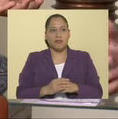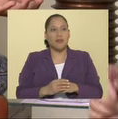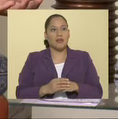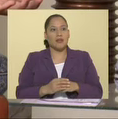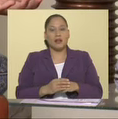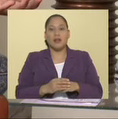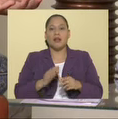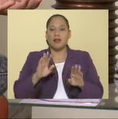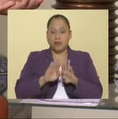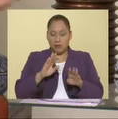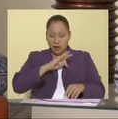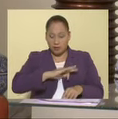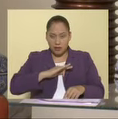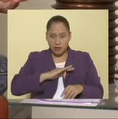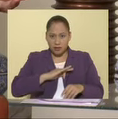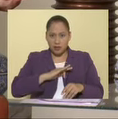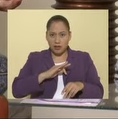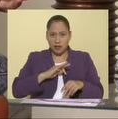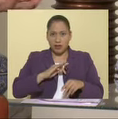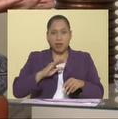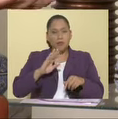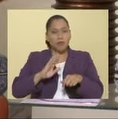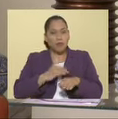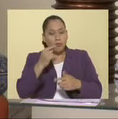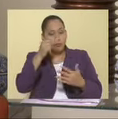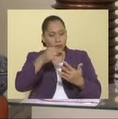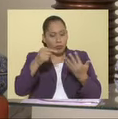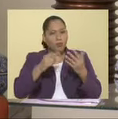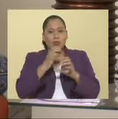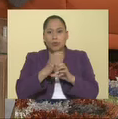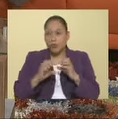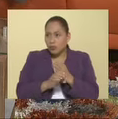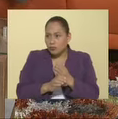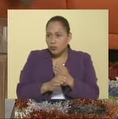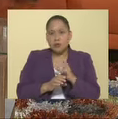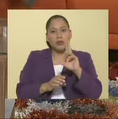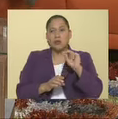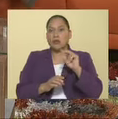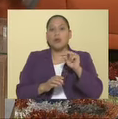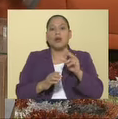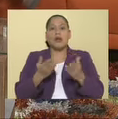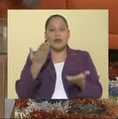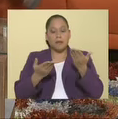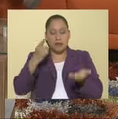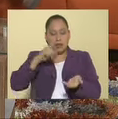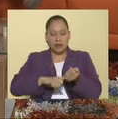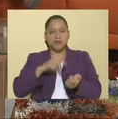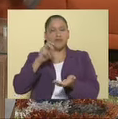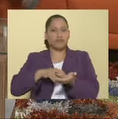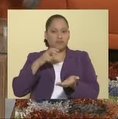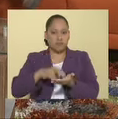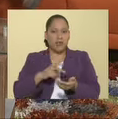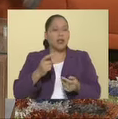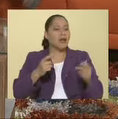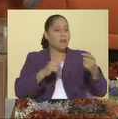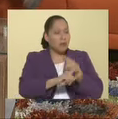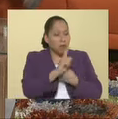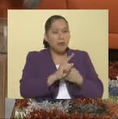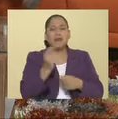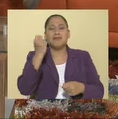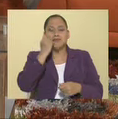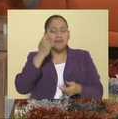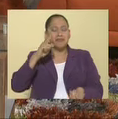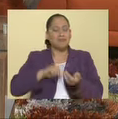felicidad jamás. no depende de cuestiones externas. Exacto. ¿De qué depende? De un trabajo interior donde la